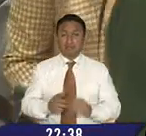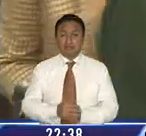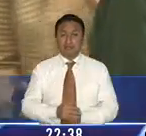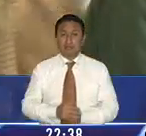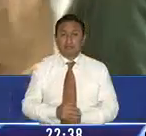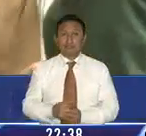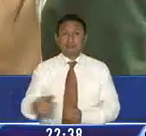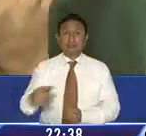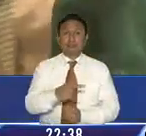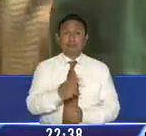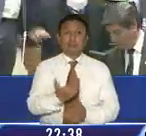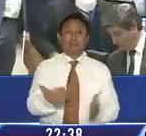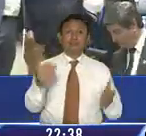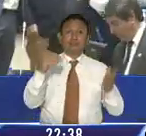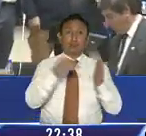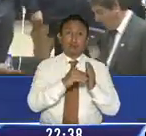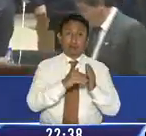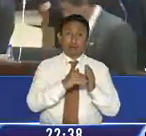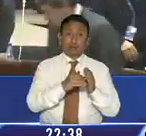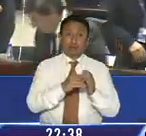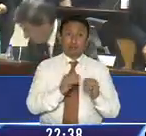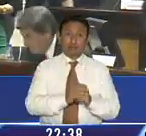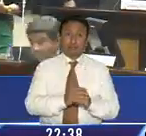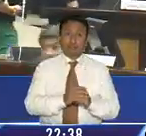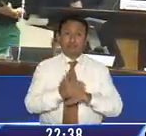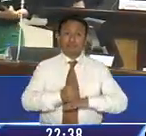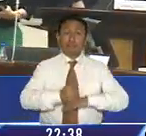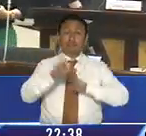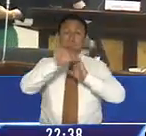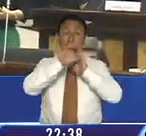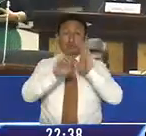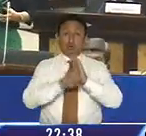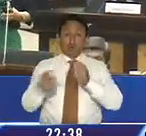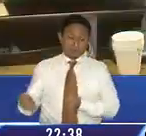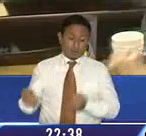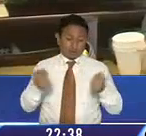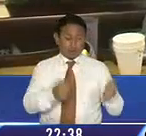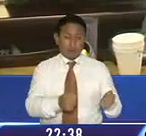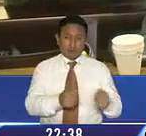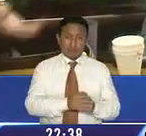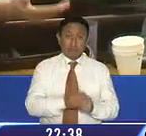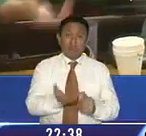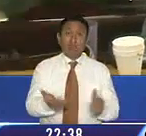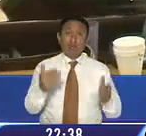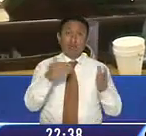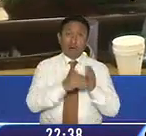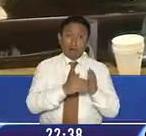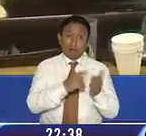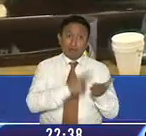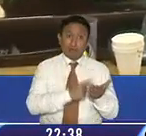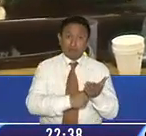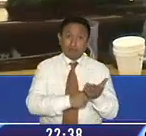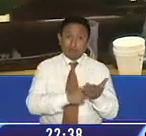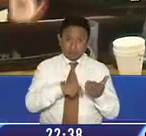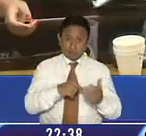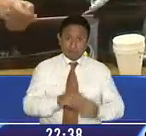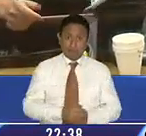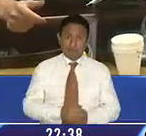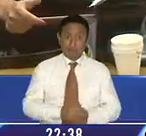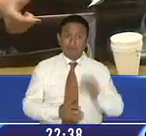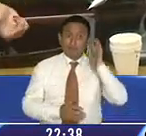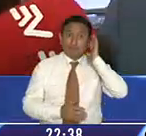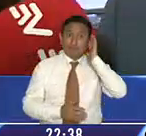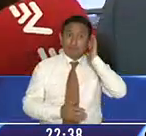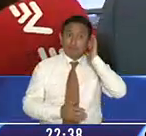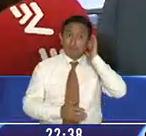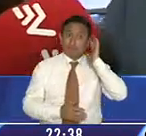volver a revisar el veto presidencial una vez que la Corte Constitucional se lo devolvió al declarar improcedente el pedido del Pleno de